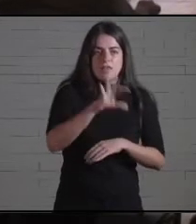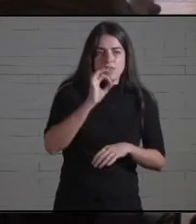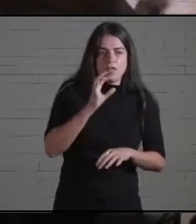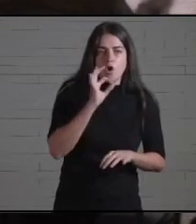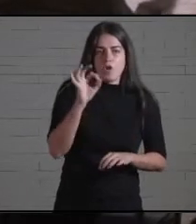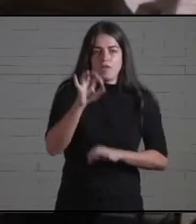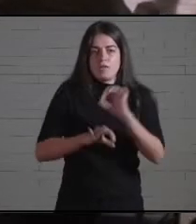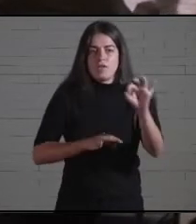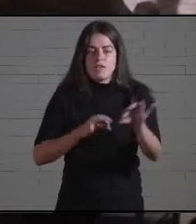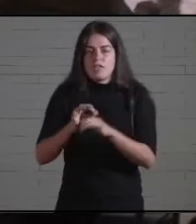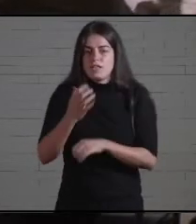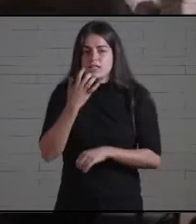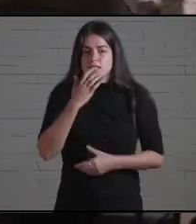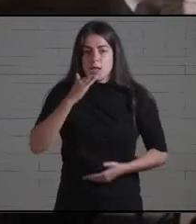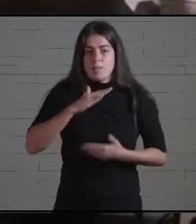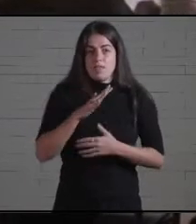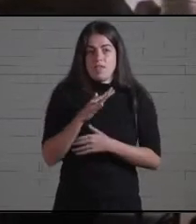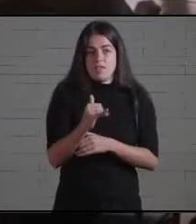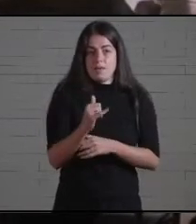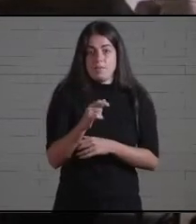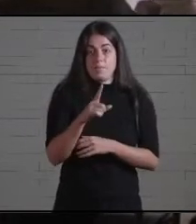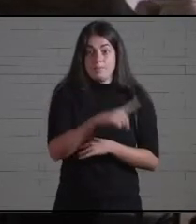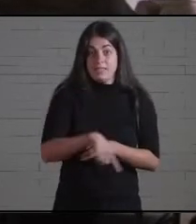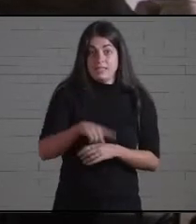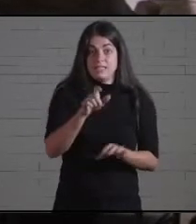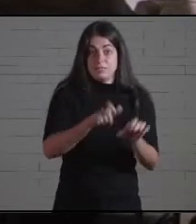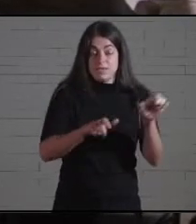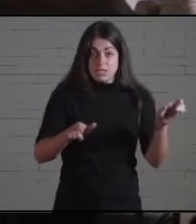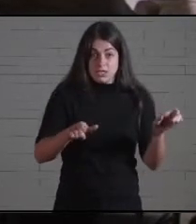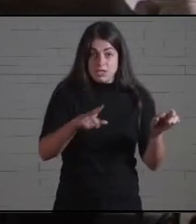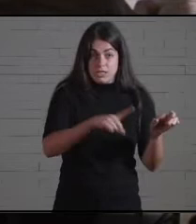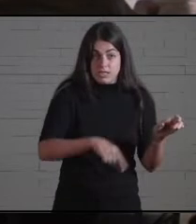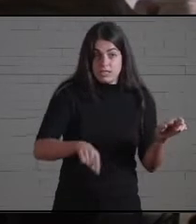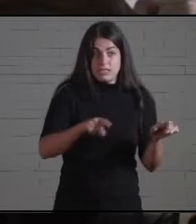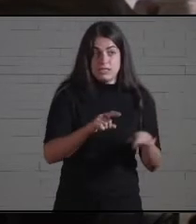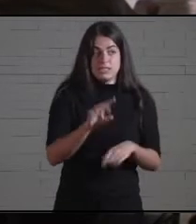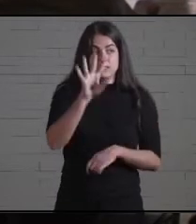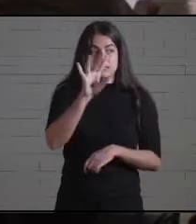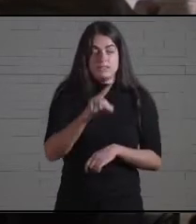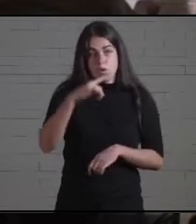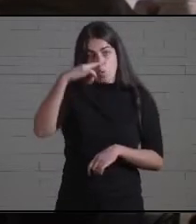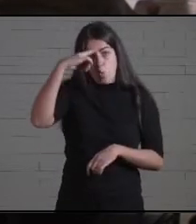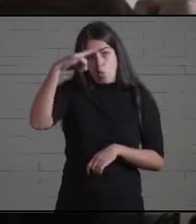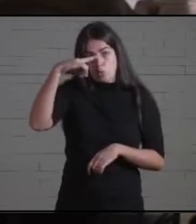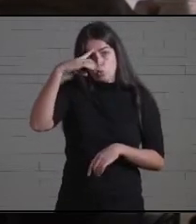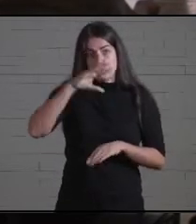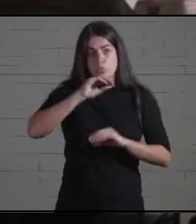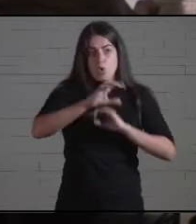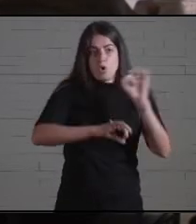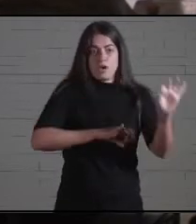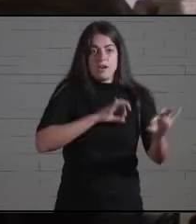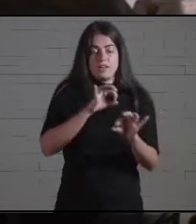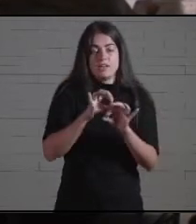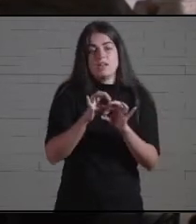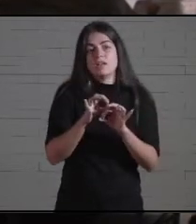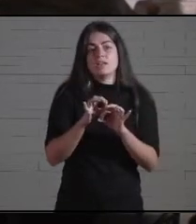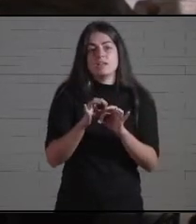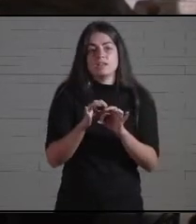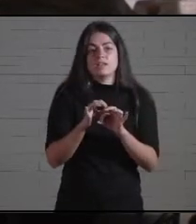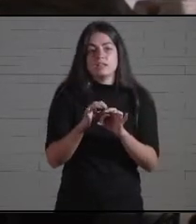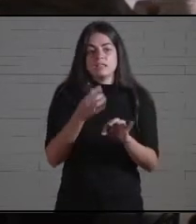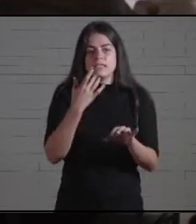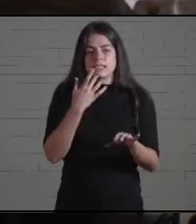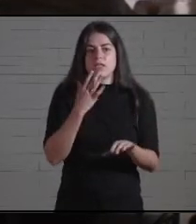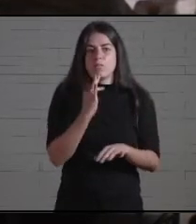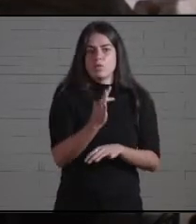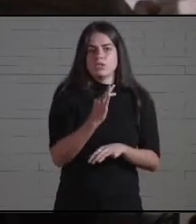organización. Estas personas, si las culturas organizativas son favorables a